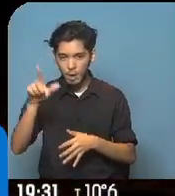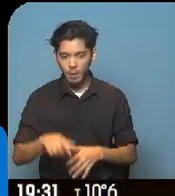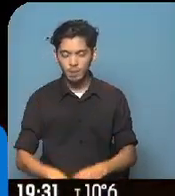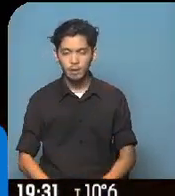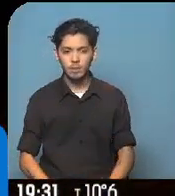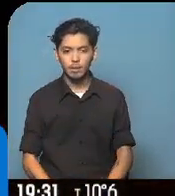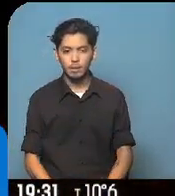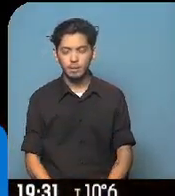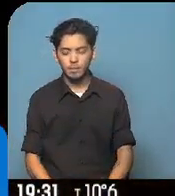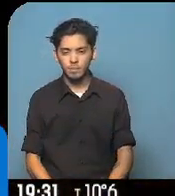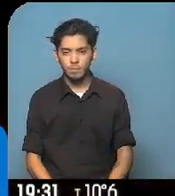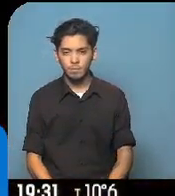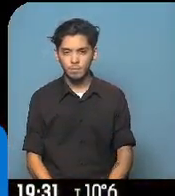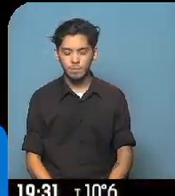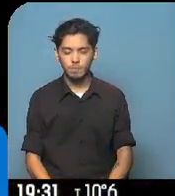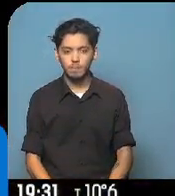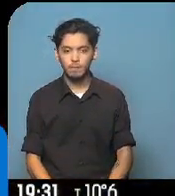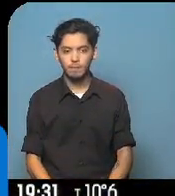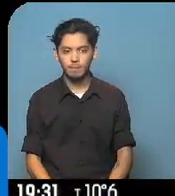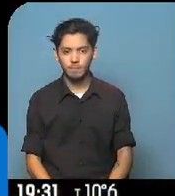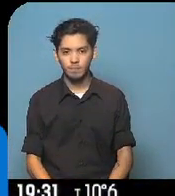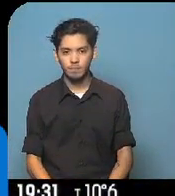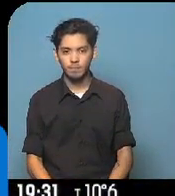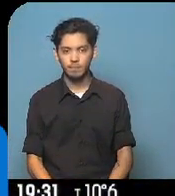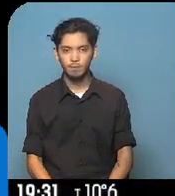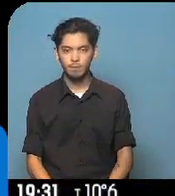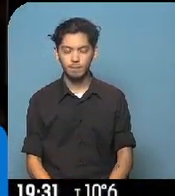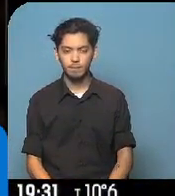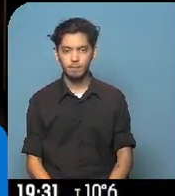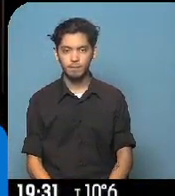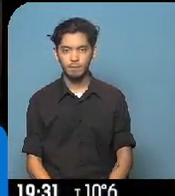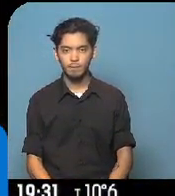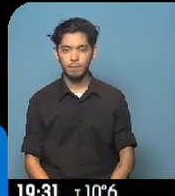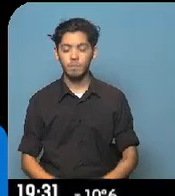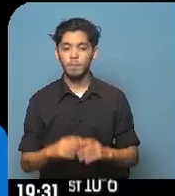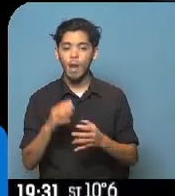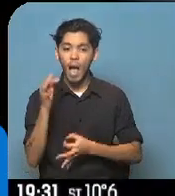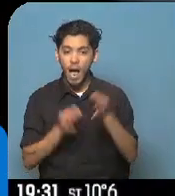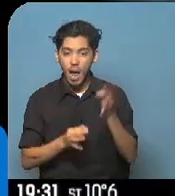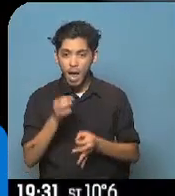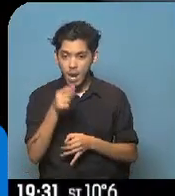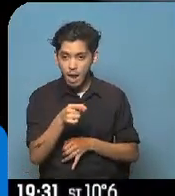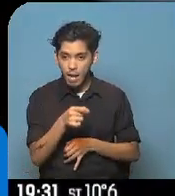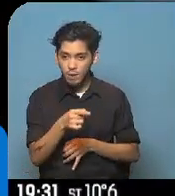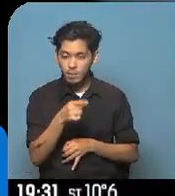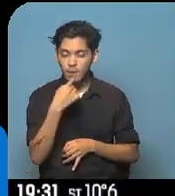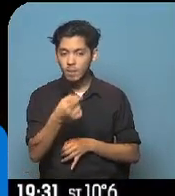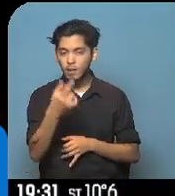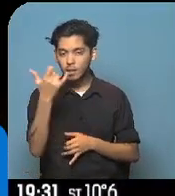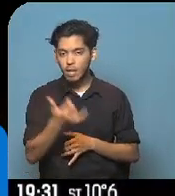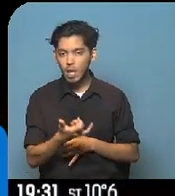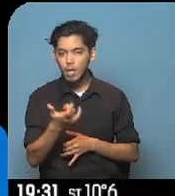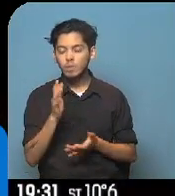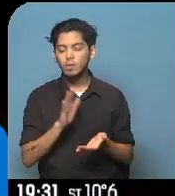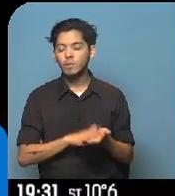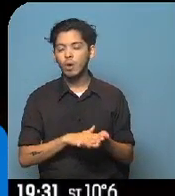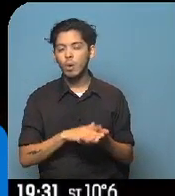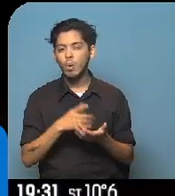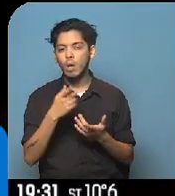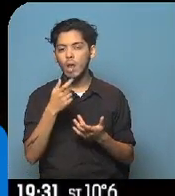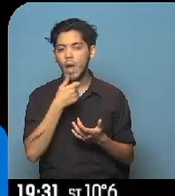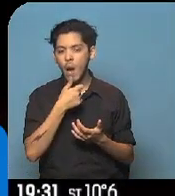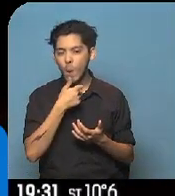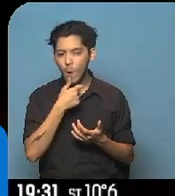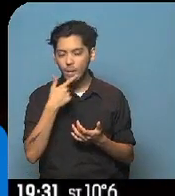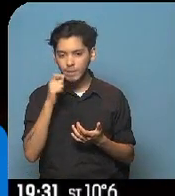there. We have nothing more, any doubt. El estudio indica que se trata de agua salada, que es lo